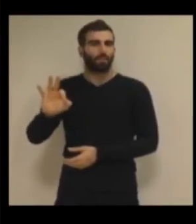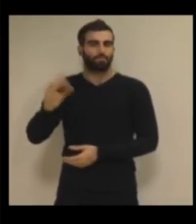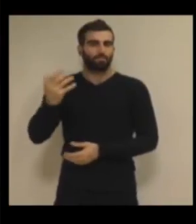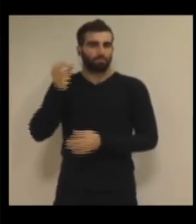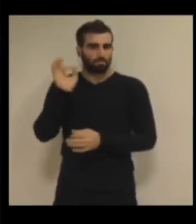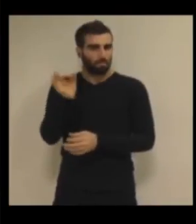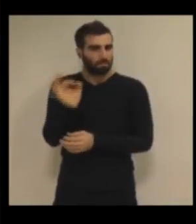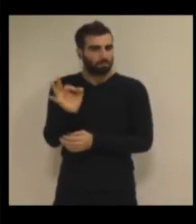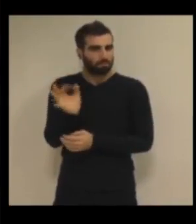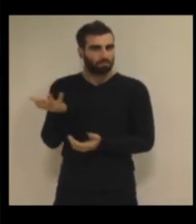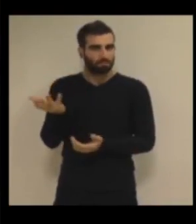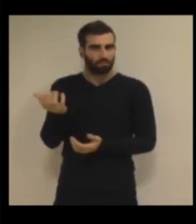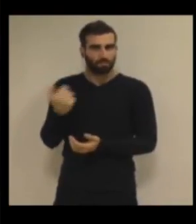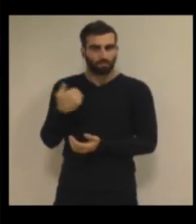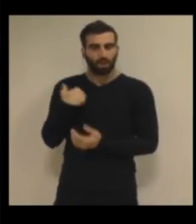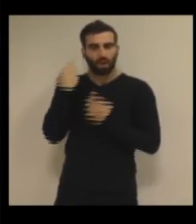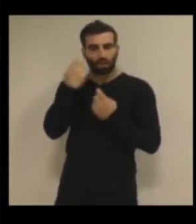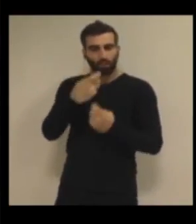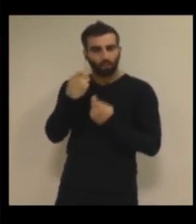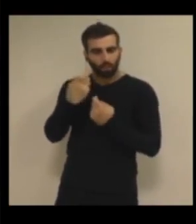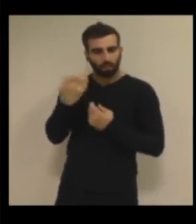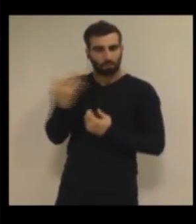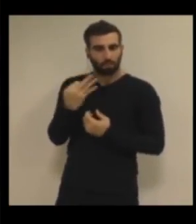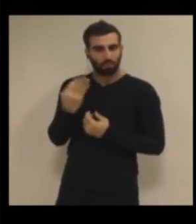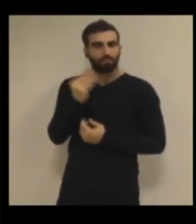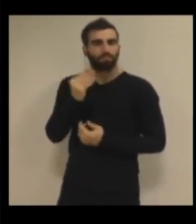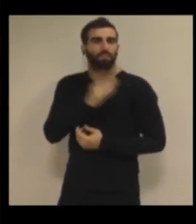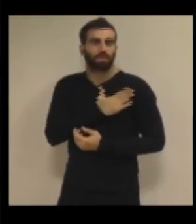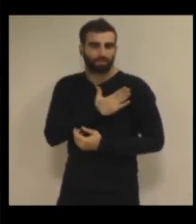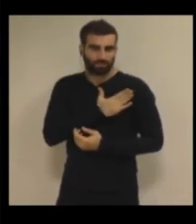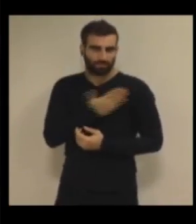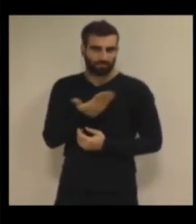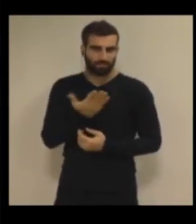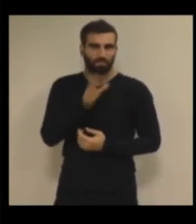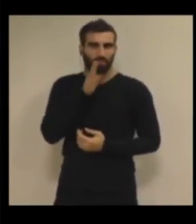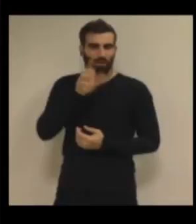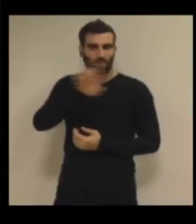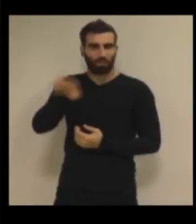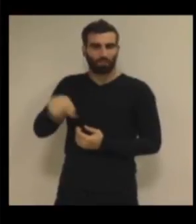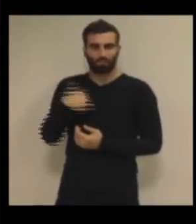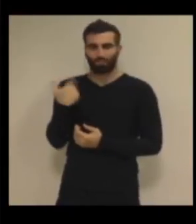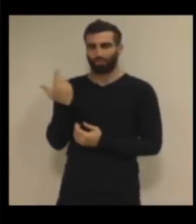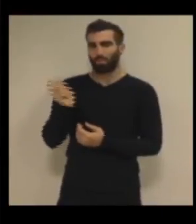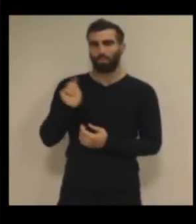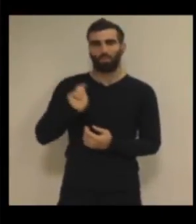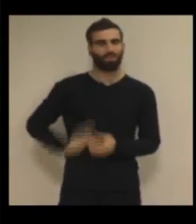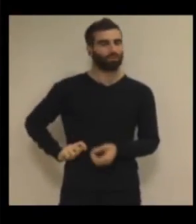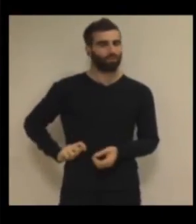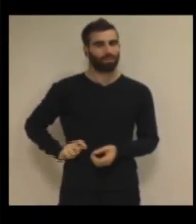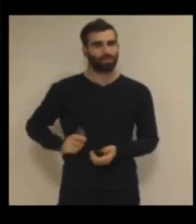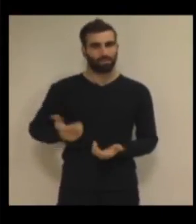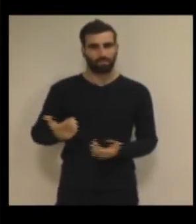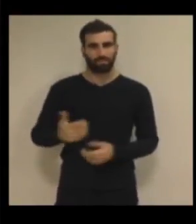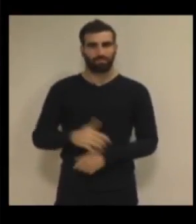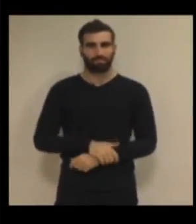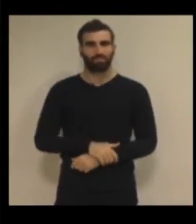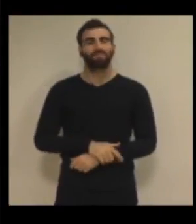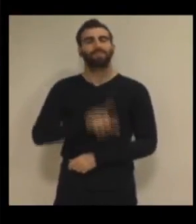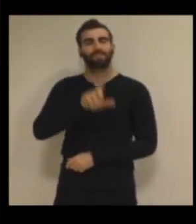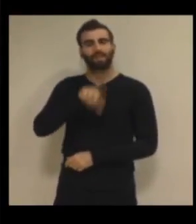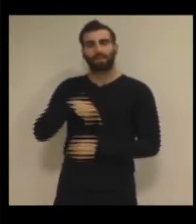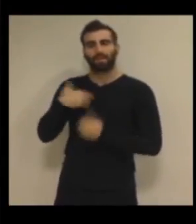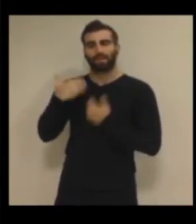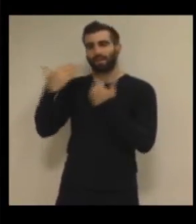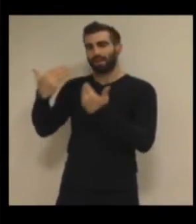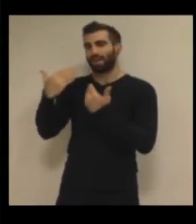Es la verdad, el esfuerzo merece la pena, el esfuerzo sobre todo cuando es de profesionales como vosotros. Dar las gracias